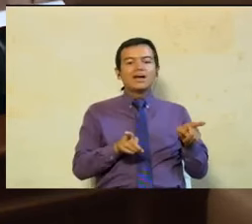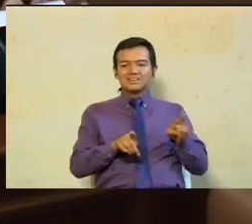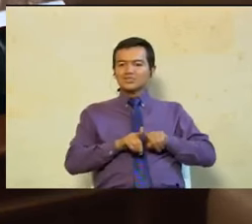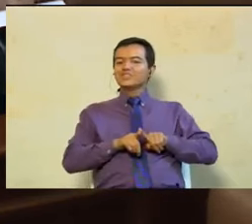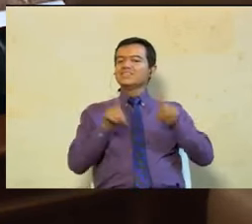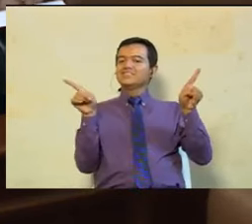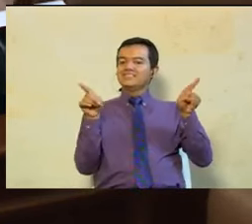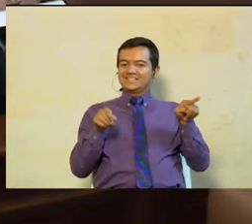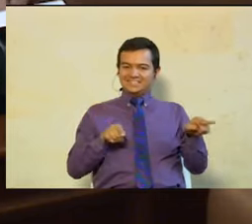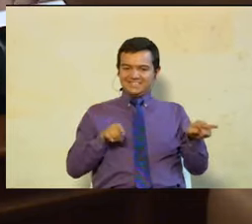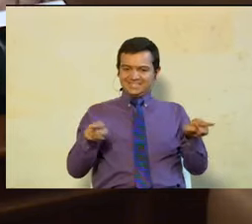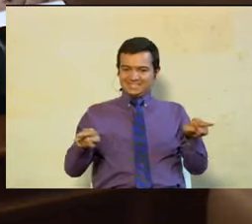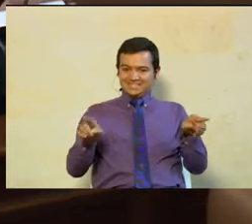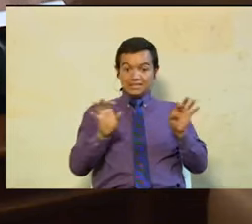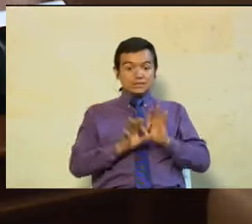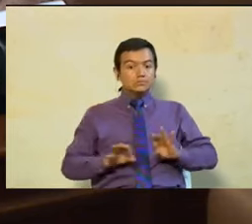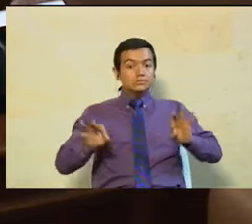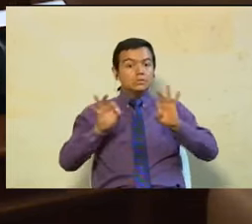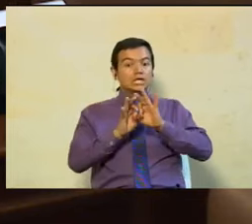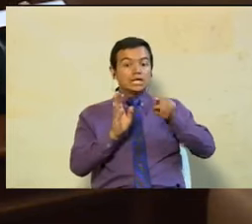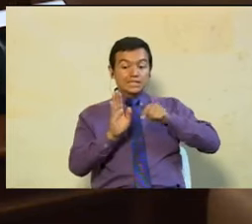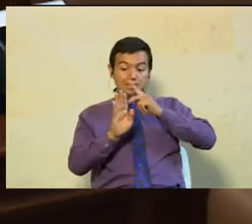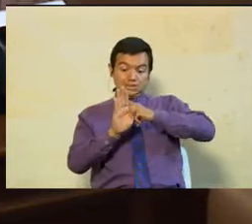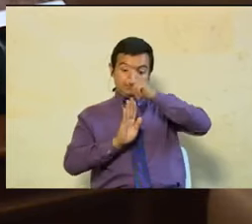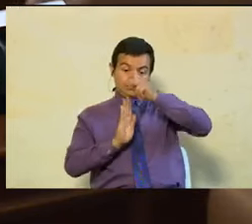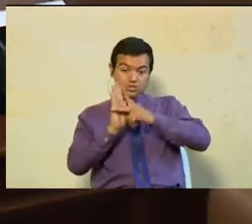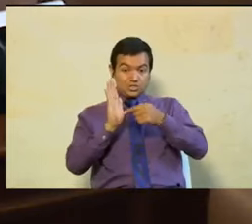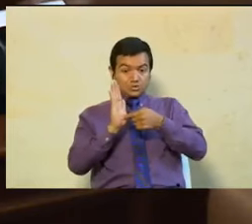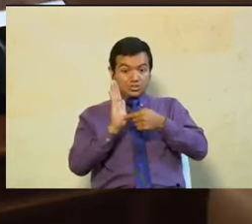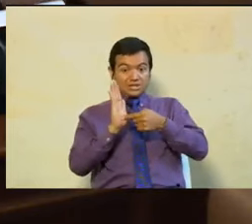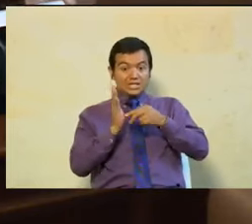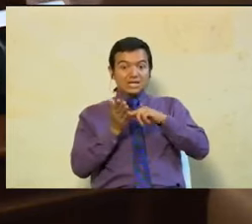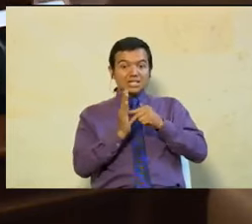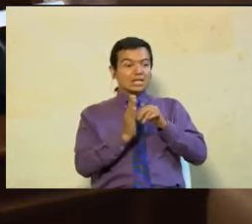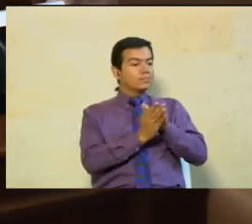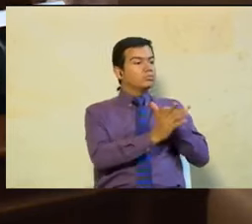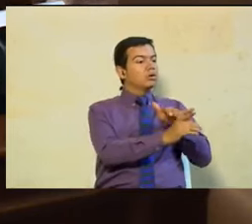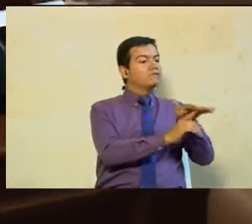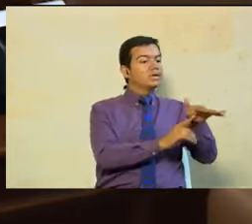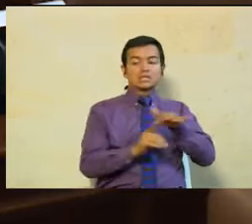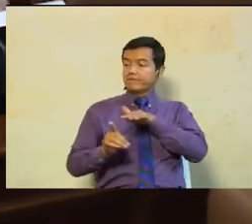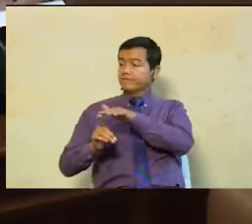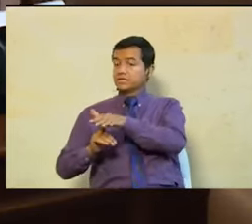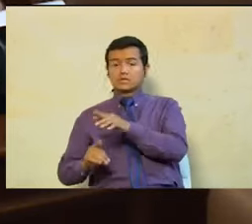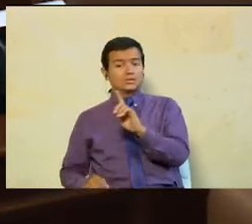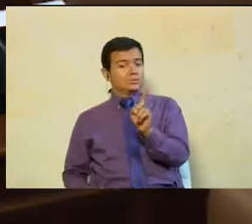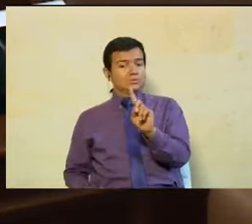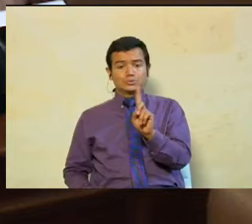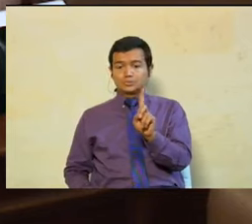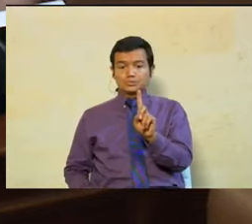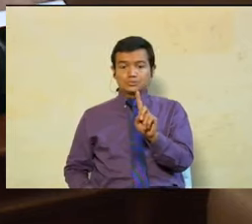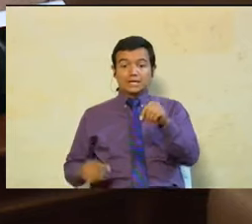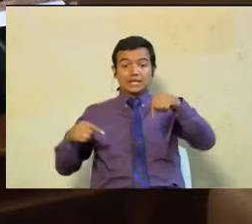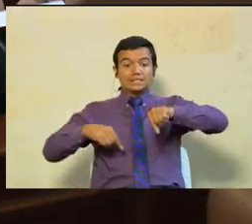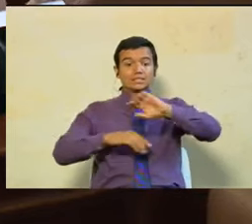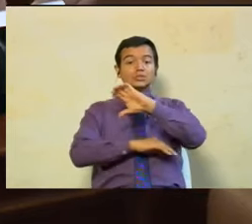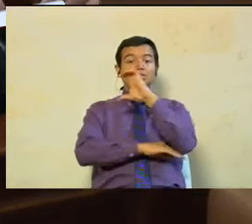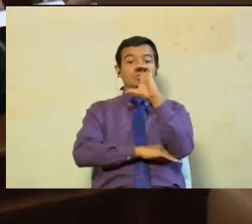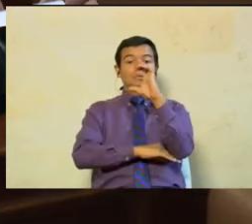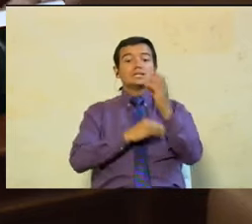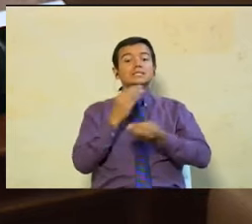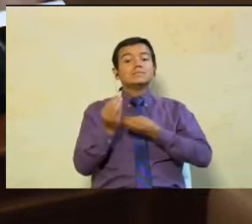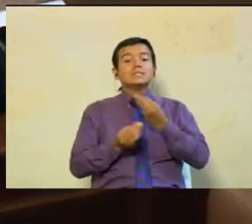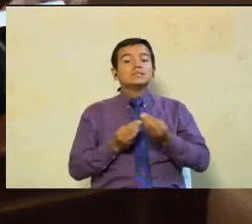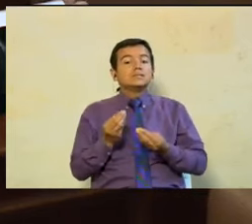Considero que en este en este proyecto no se está invadiendo el terreno de ninguno sin al contrario en Colombia estamos